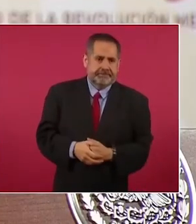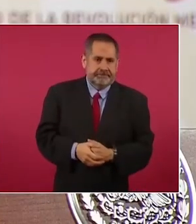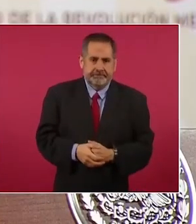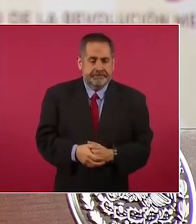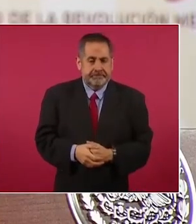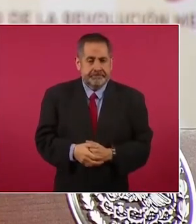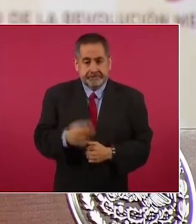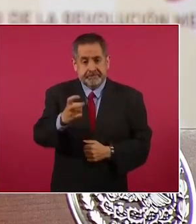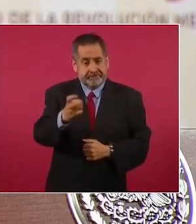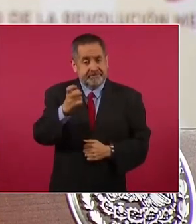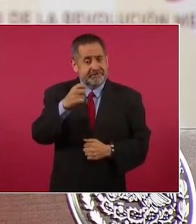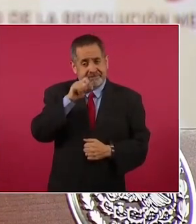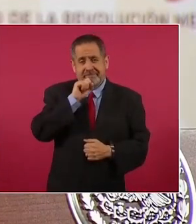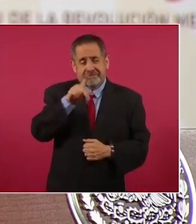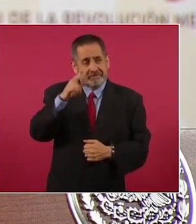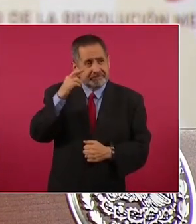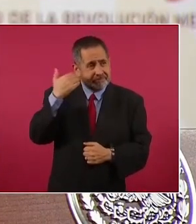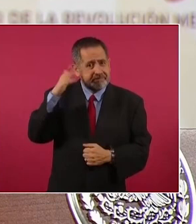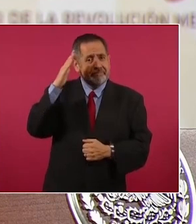Así era.